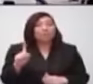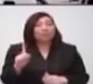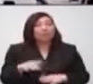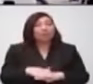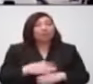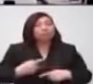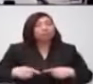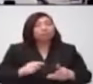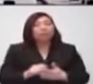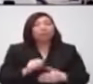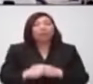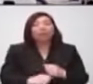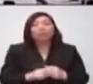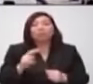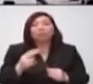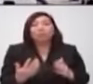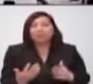plan de inversiones del 2015.